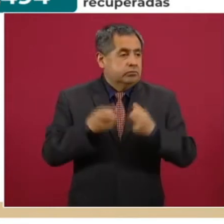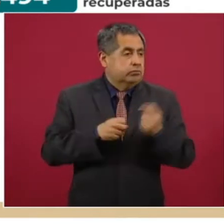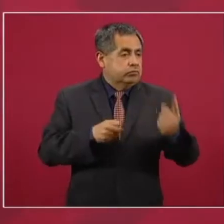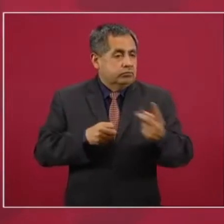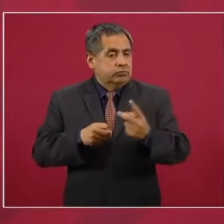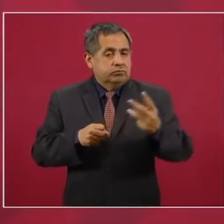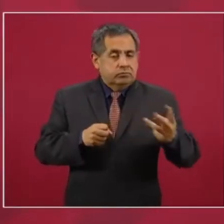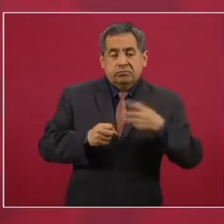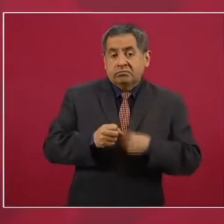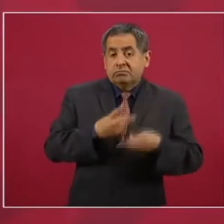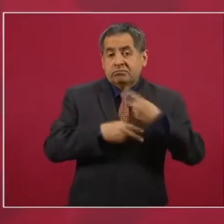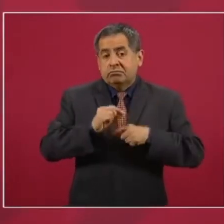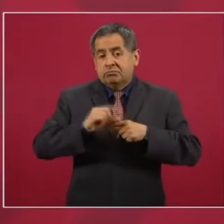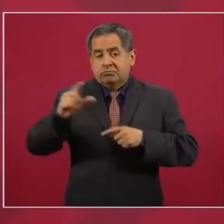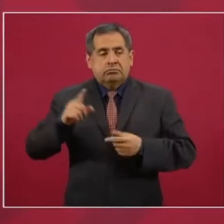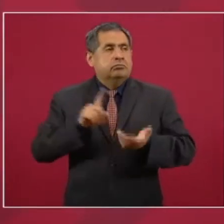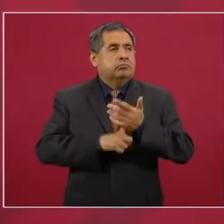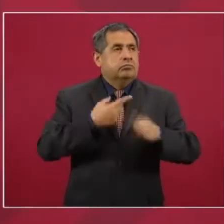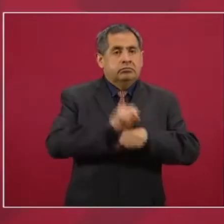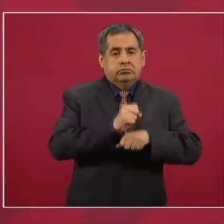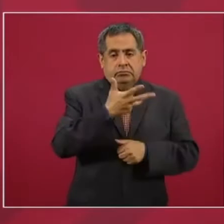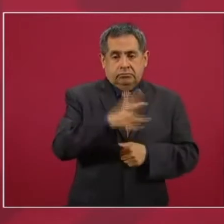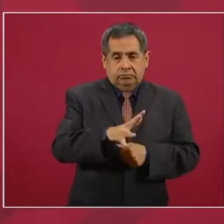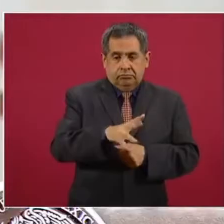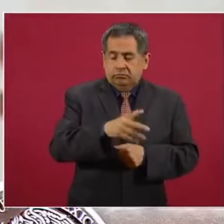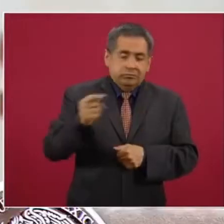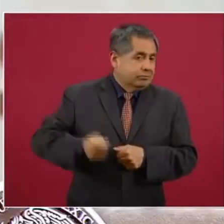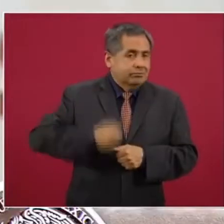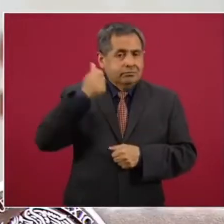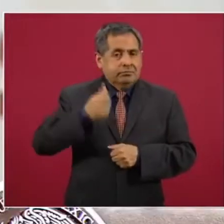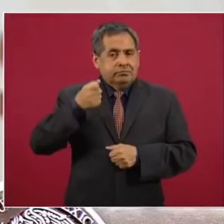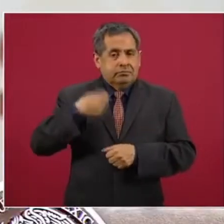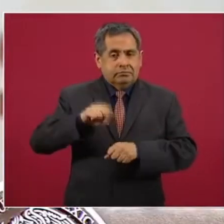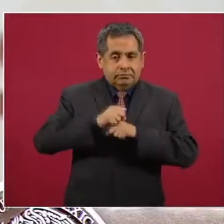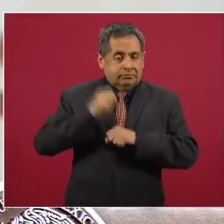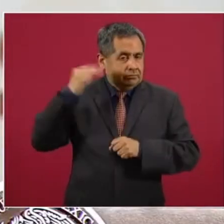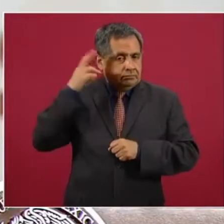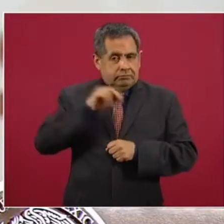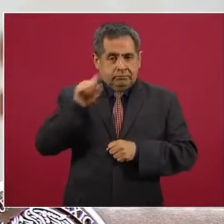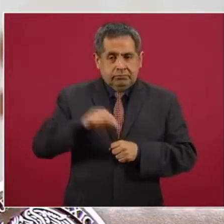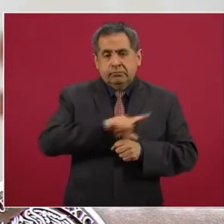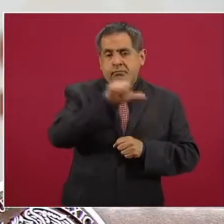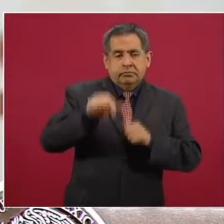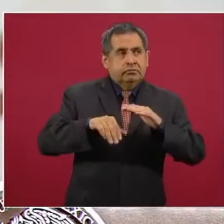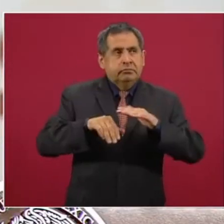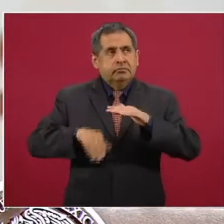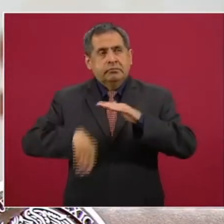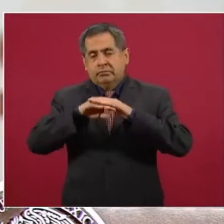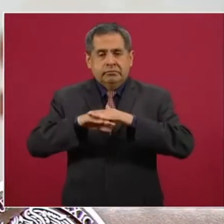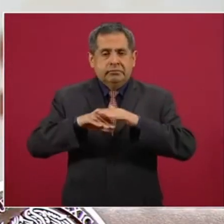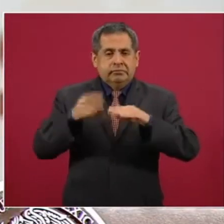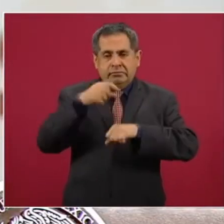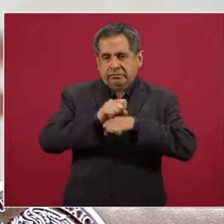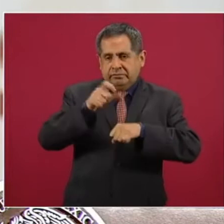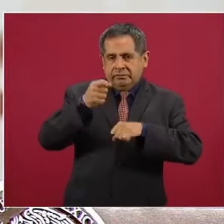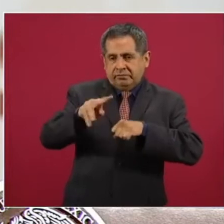ve que fue aumentando. Empezó en la semana 10 del año, que es la primera semana de marzo, llegó a un punto máximo en la semana 29, que es la